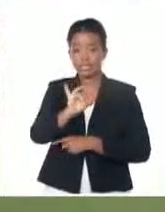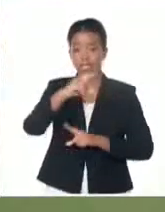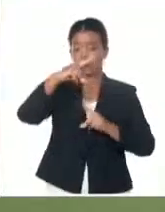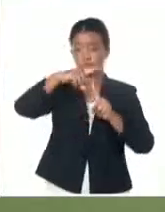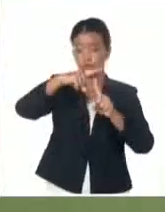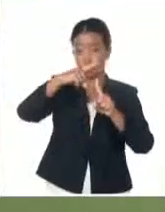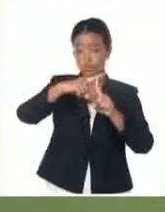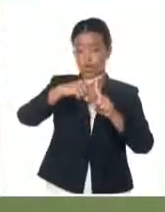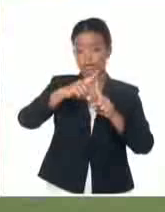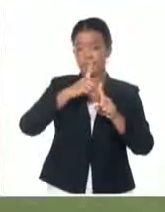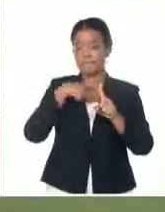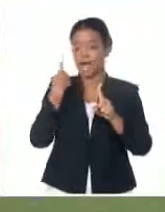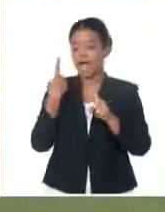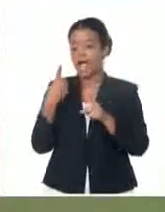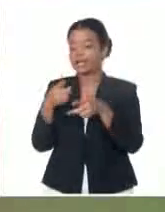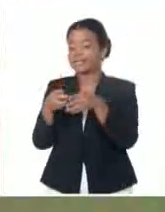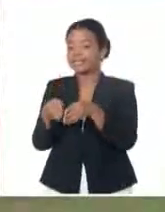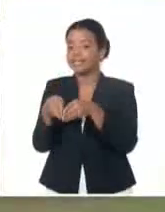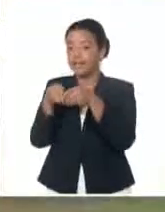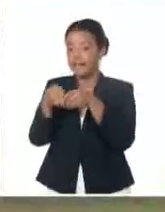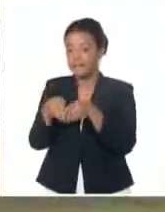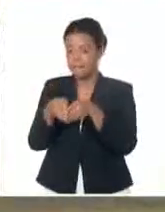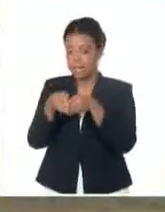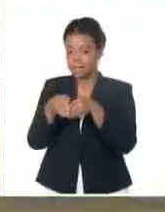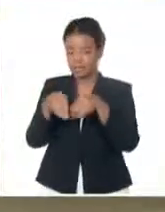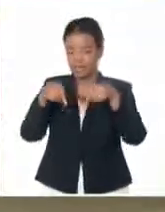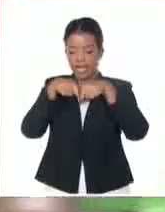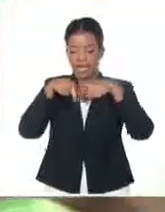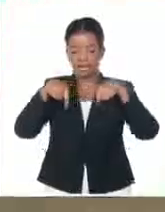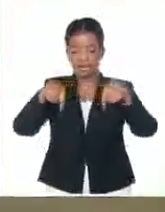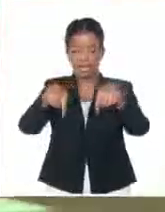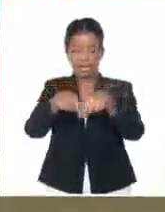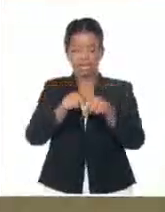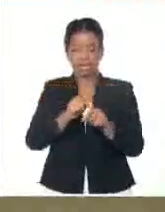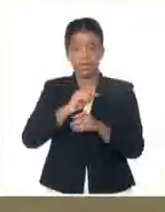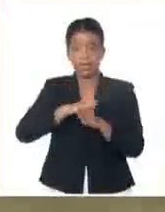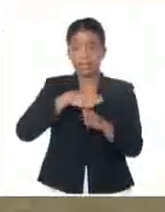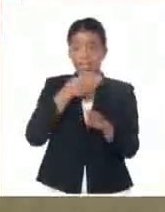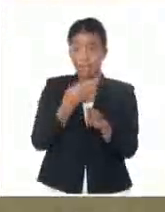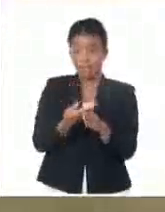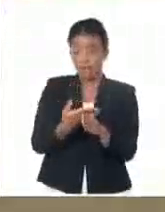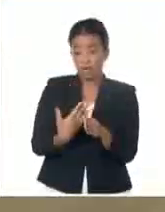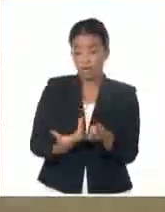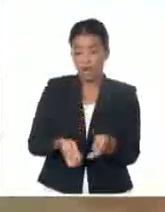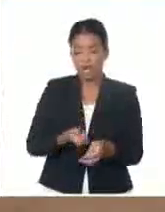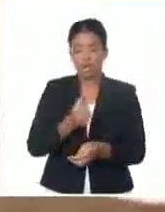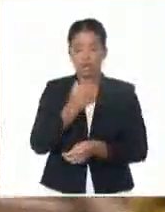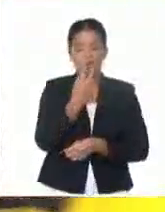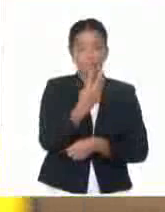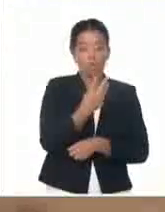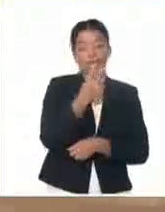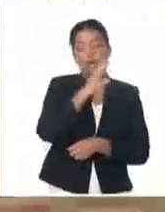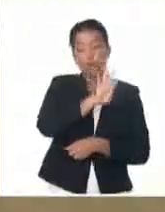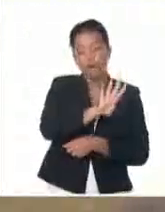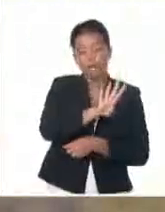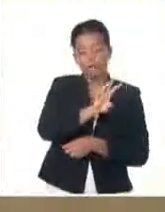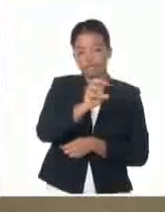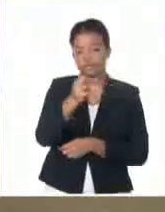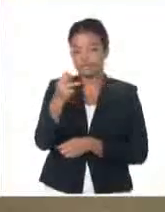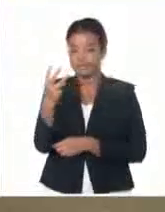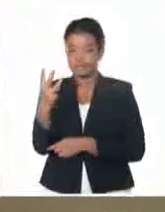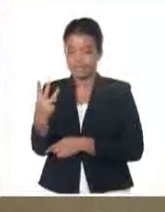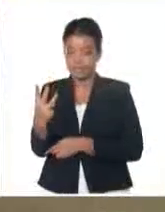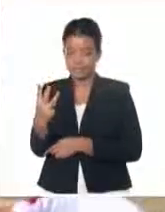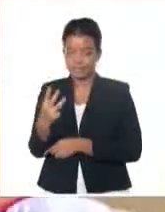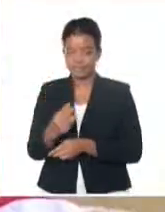sus dos primeros partidos en el estadio Julio Antonio Mella, pero luego se dieron 4-3 y los alazanes se proclamaron monarcas de la Serie Nacional de